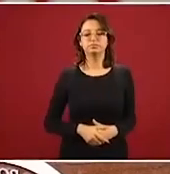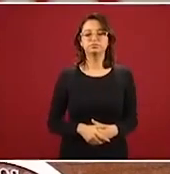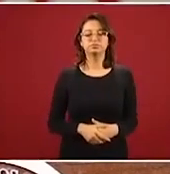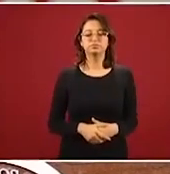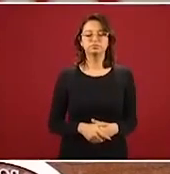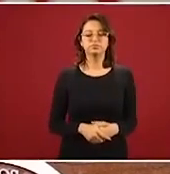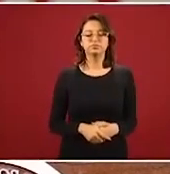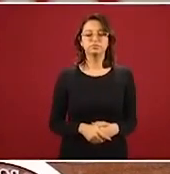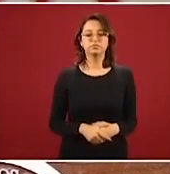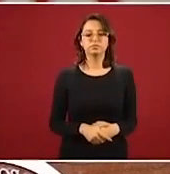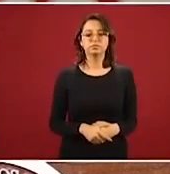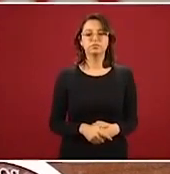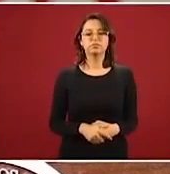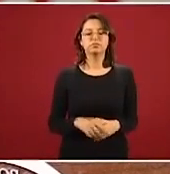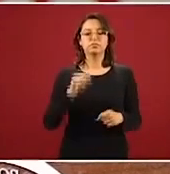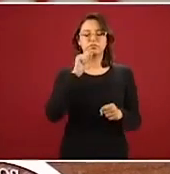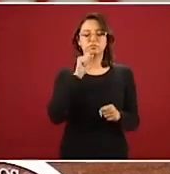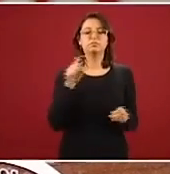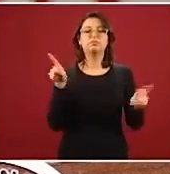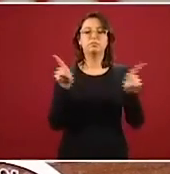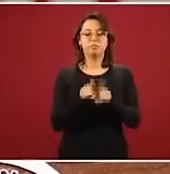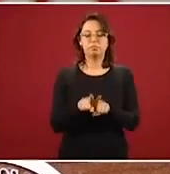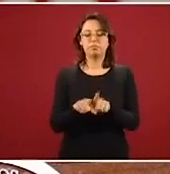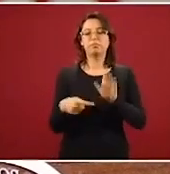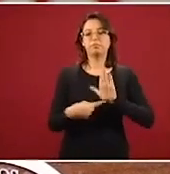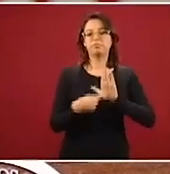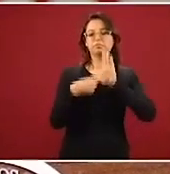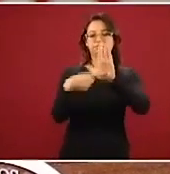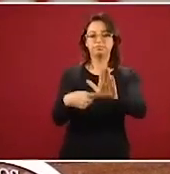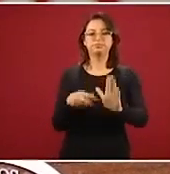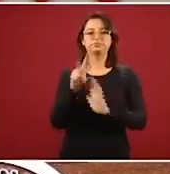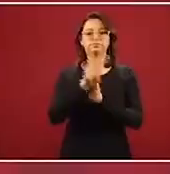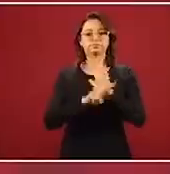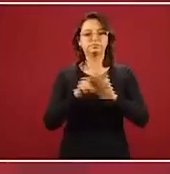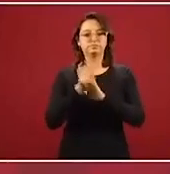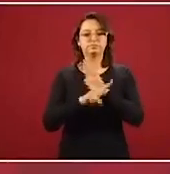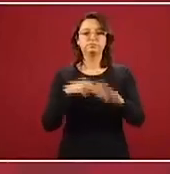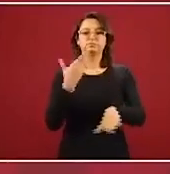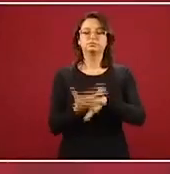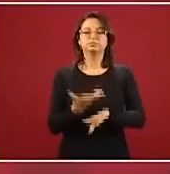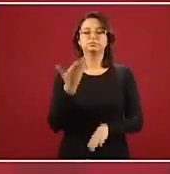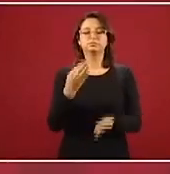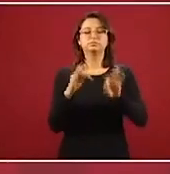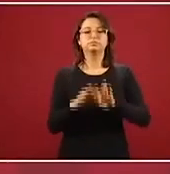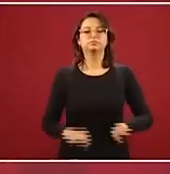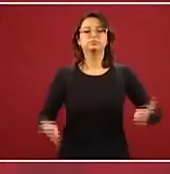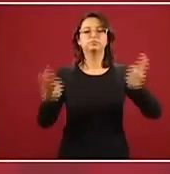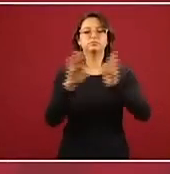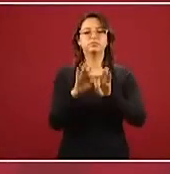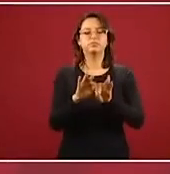vamos a transmitir un video que es importante de